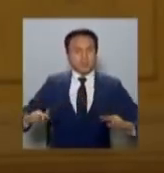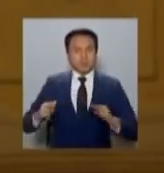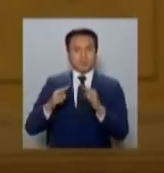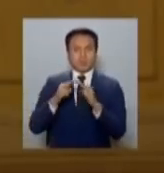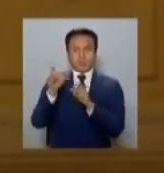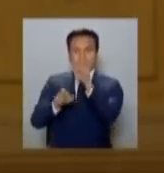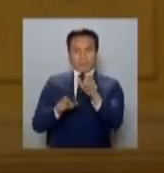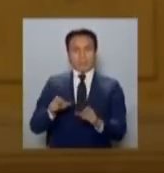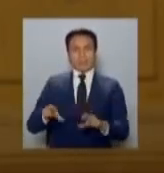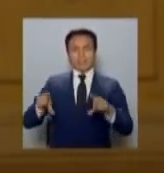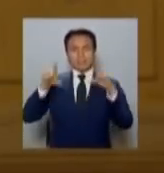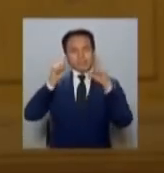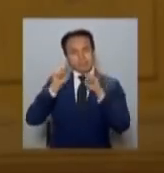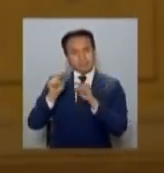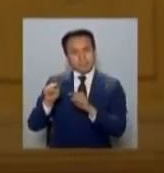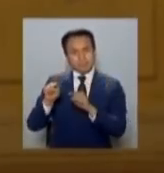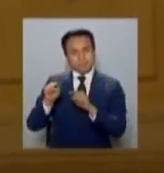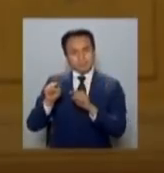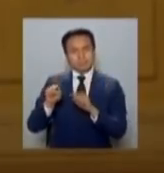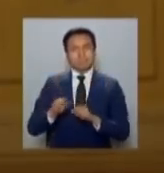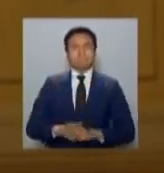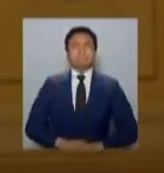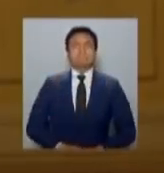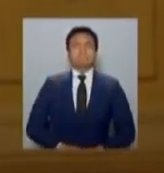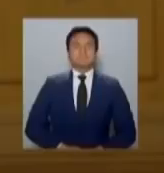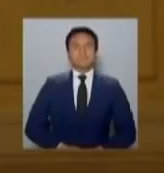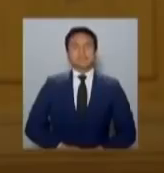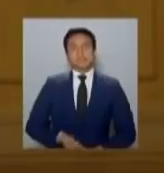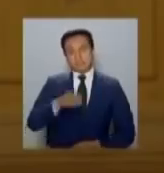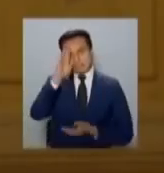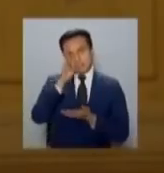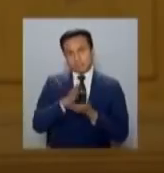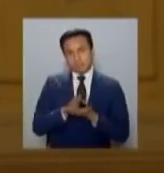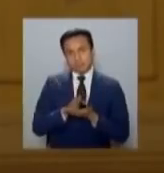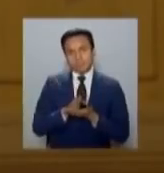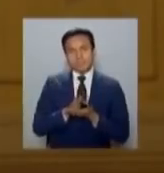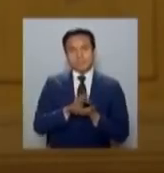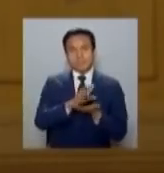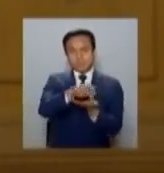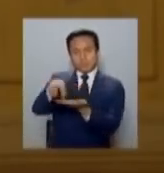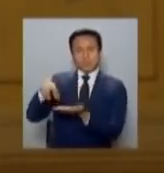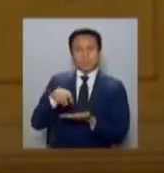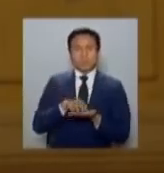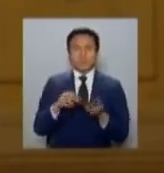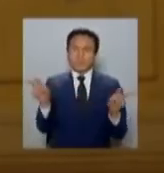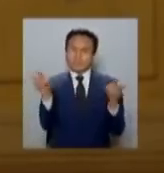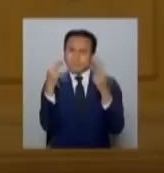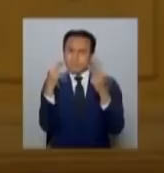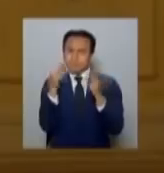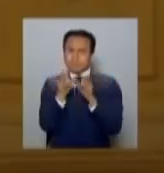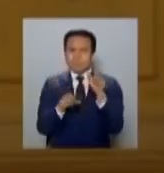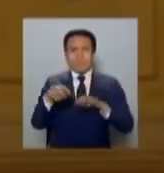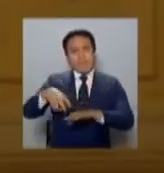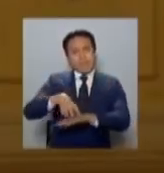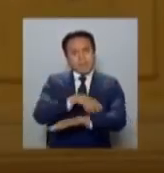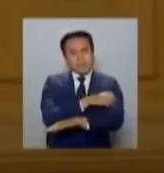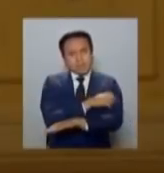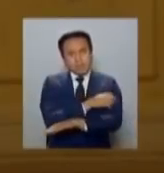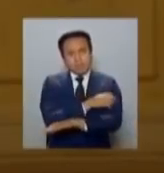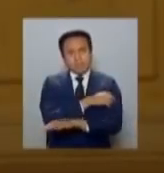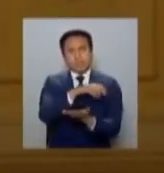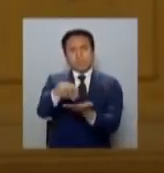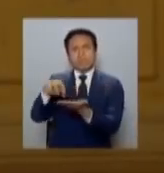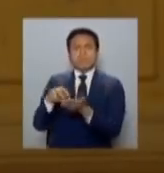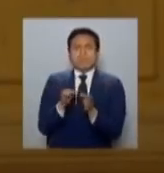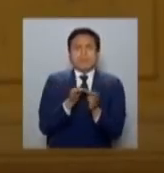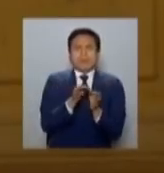idealmente en el mediano plazo el gasto en salud y pensiones. Ahora yo quiero insistir, ahora se está criticando el gasto exagerado, el gasto público exagerado, pero fue